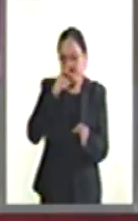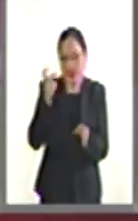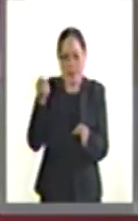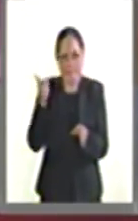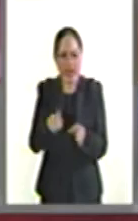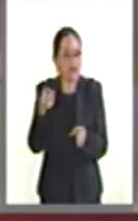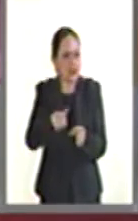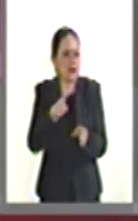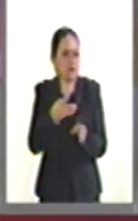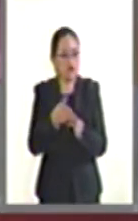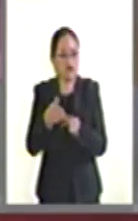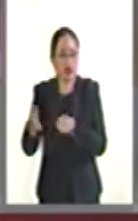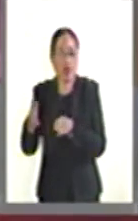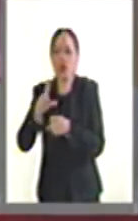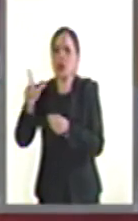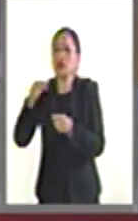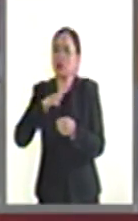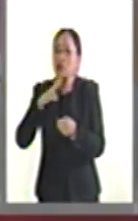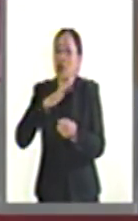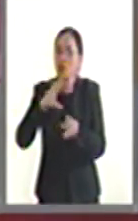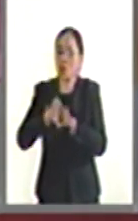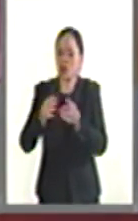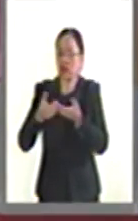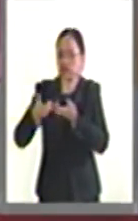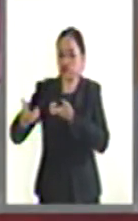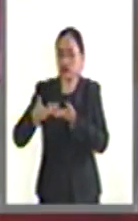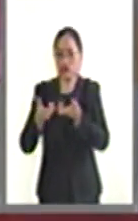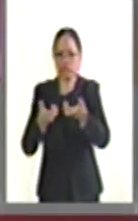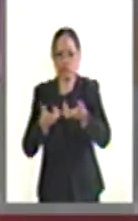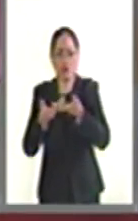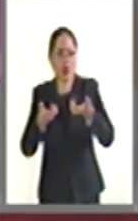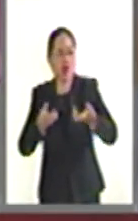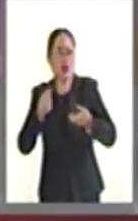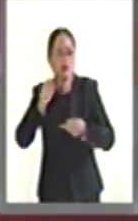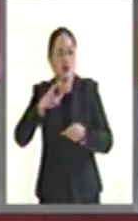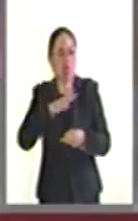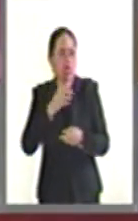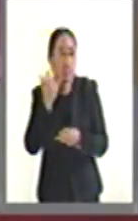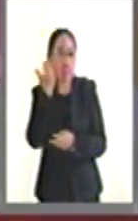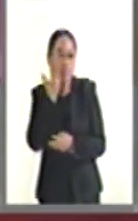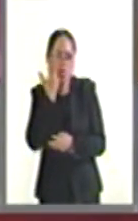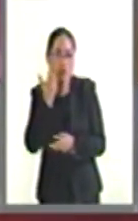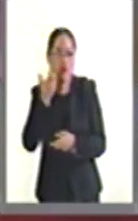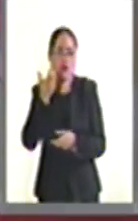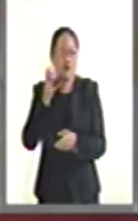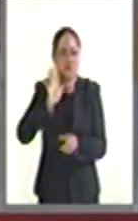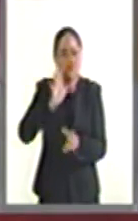la división de la función del poder mediante la simulación y la pantomima,